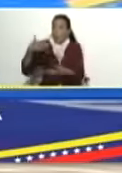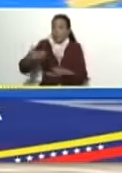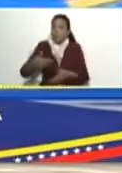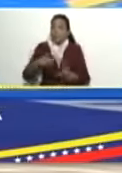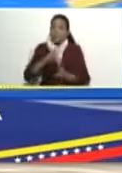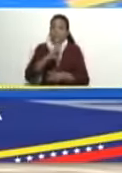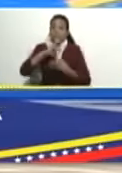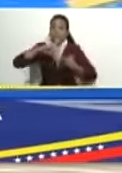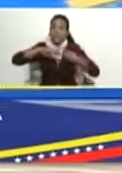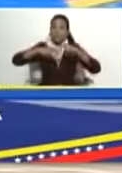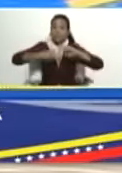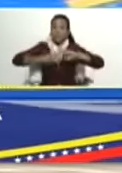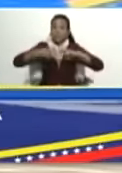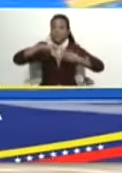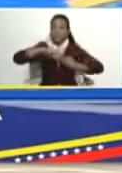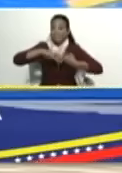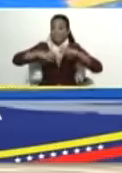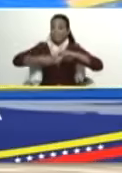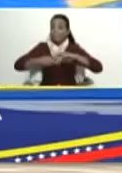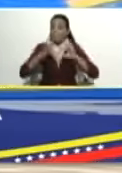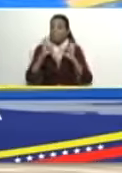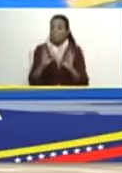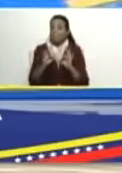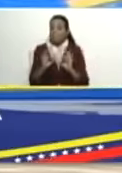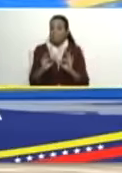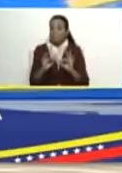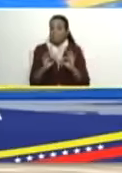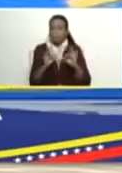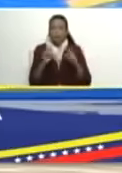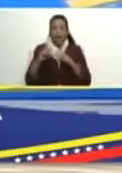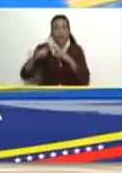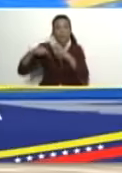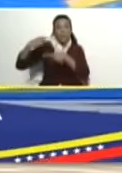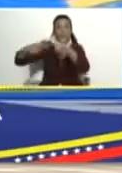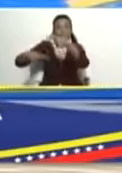complejo que abarca varios siglos.